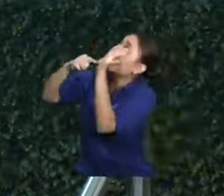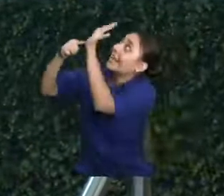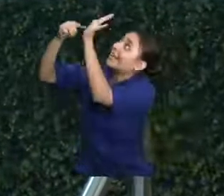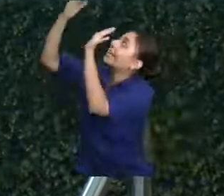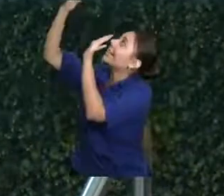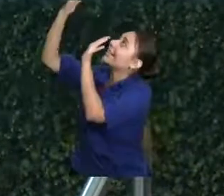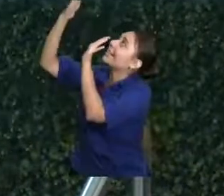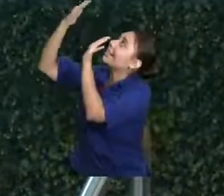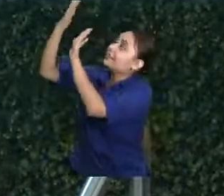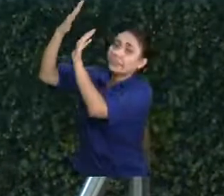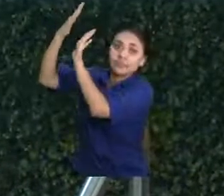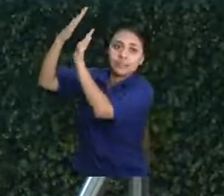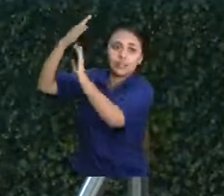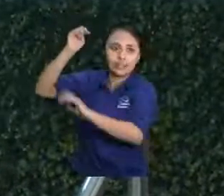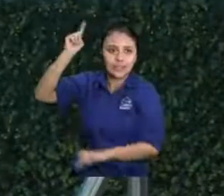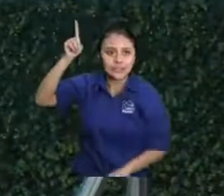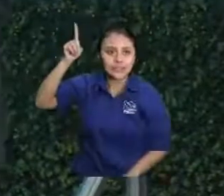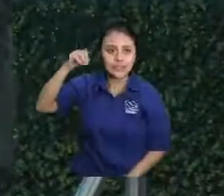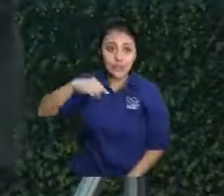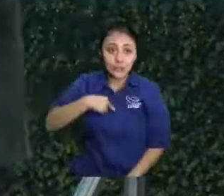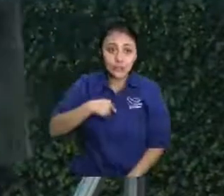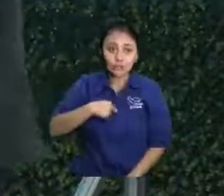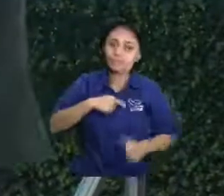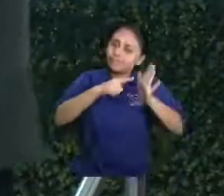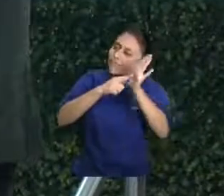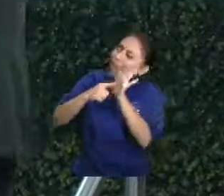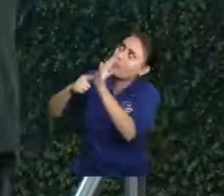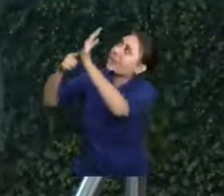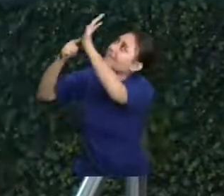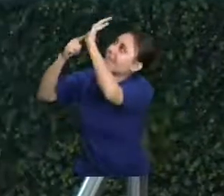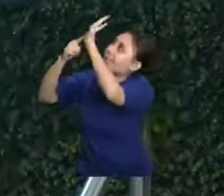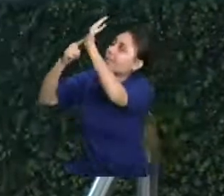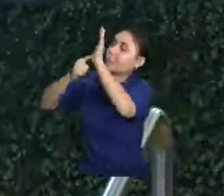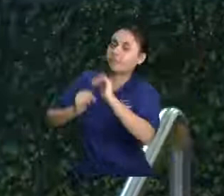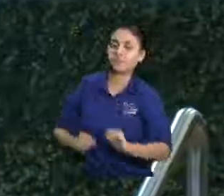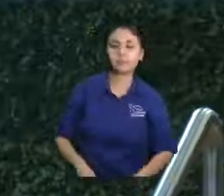Te lo entrego a ti, Señor. ¿Verdad?